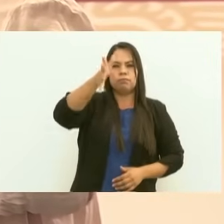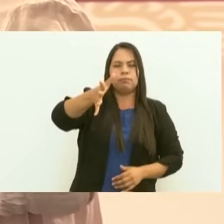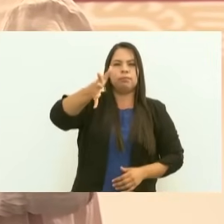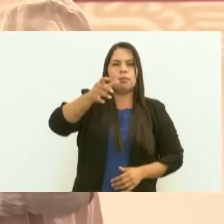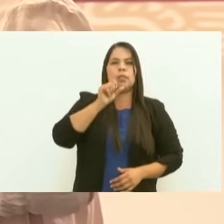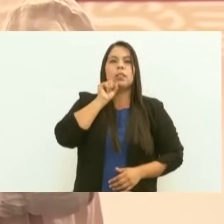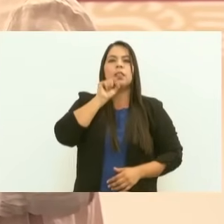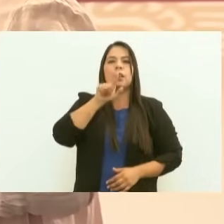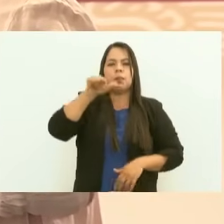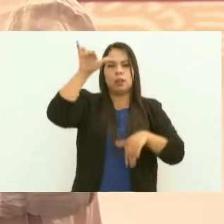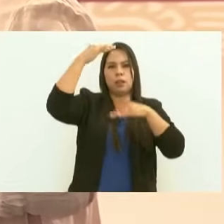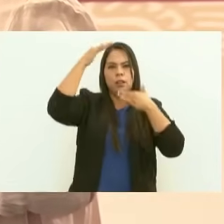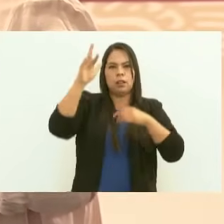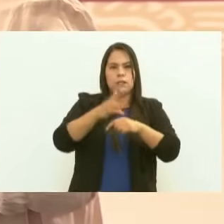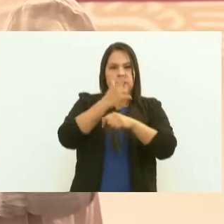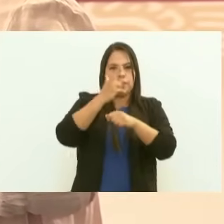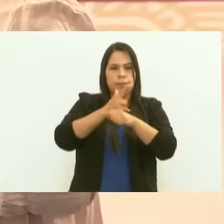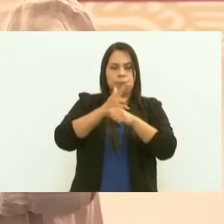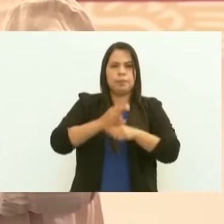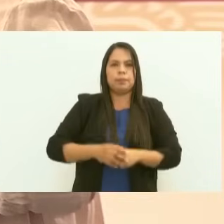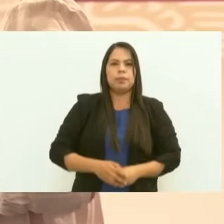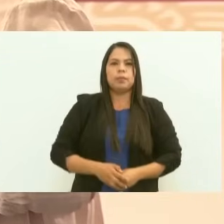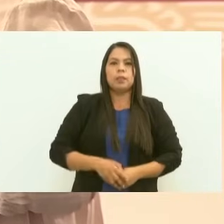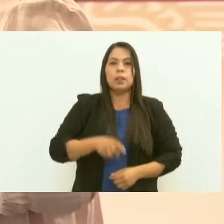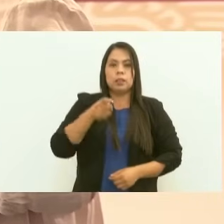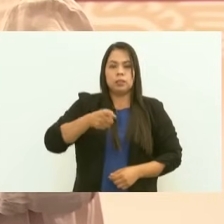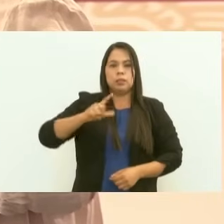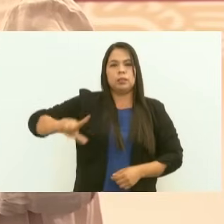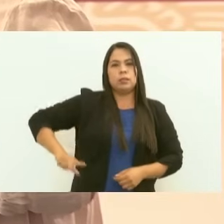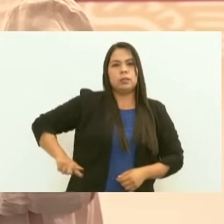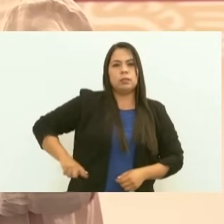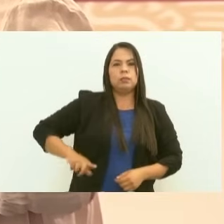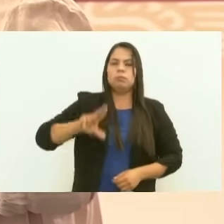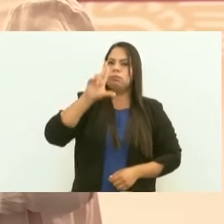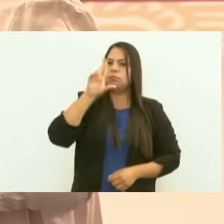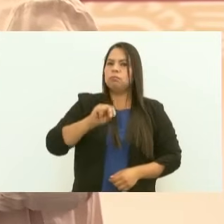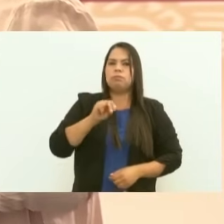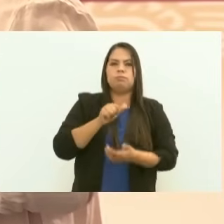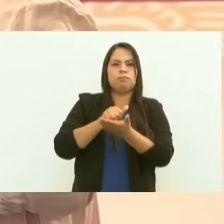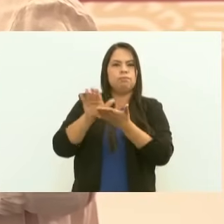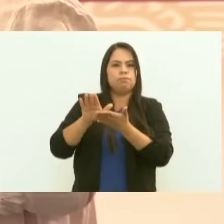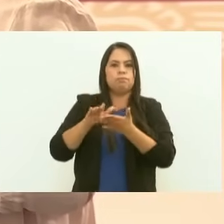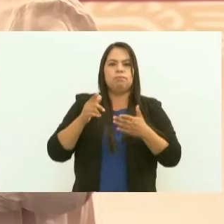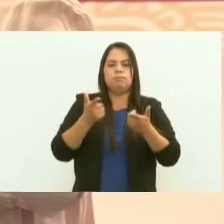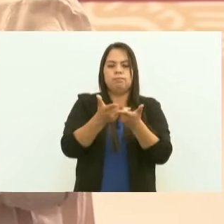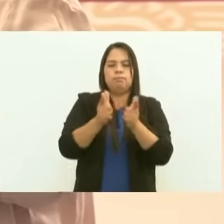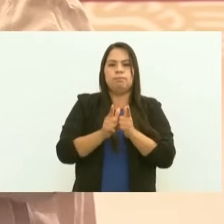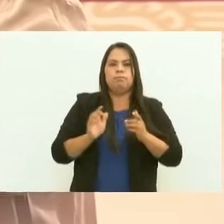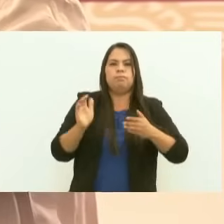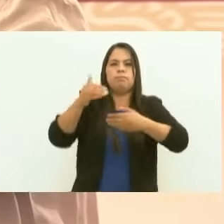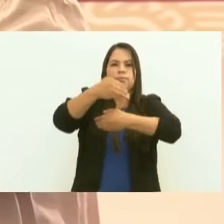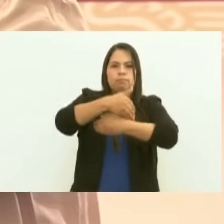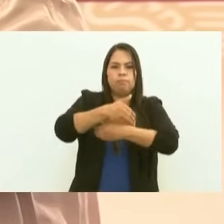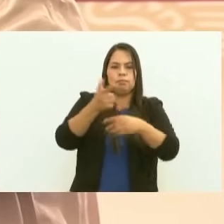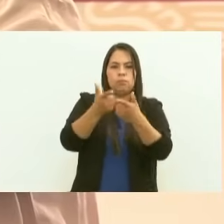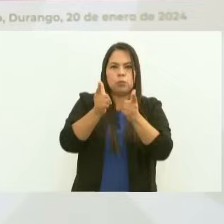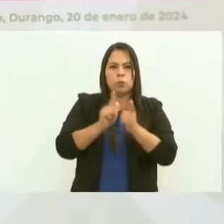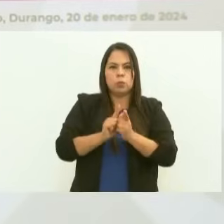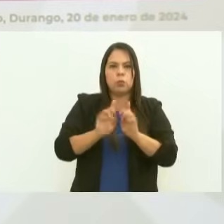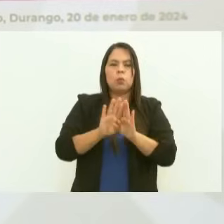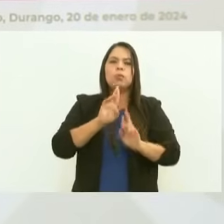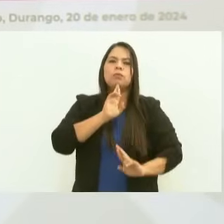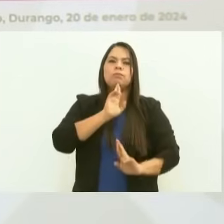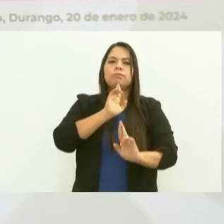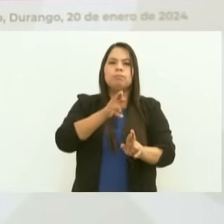hasta los adultos mayores. En este gobierno no se queda nadie fuera y no se deja nadie atrás. Como